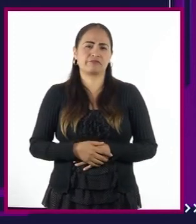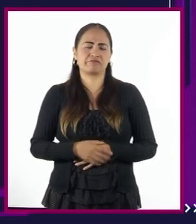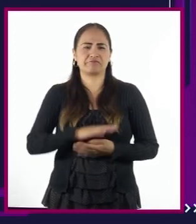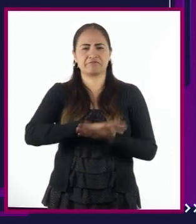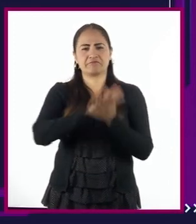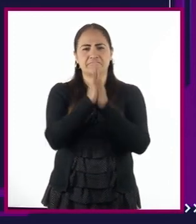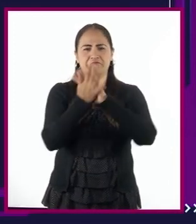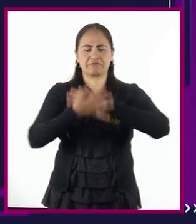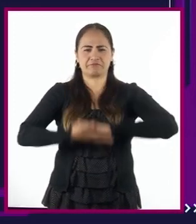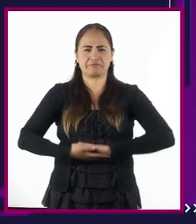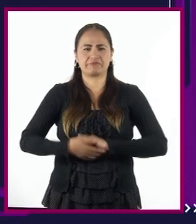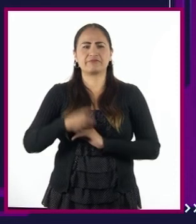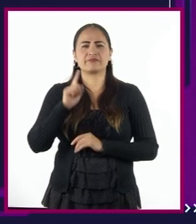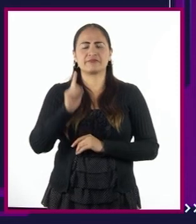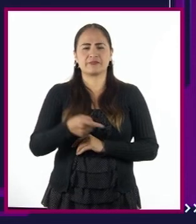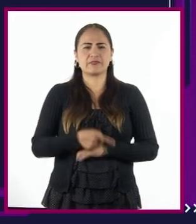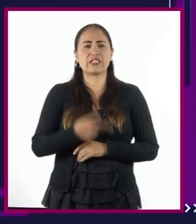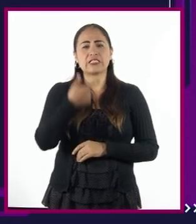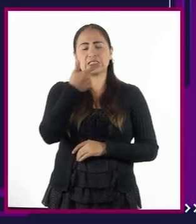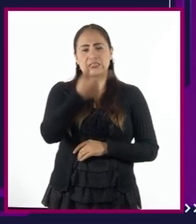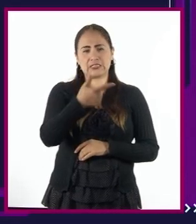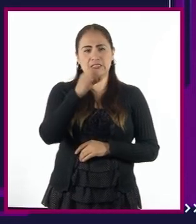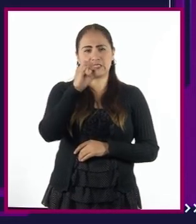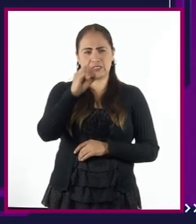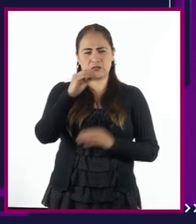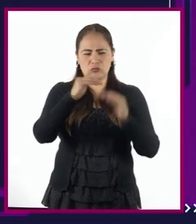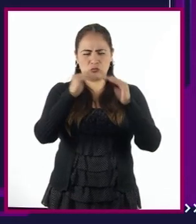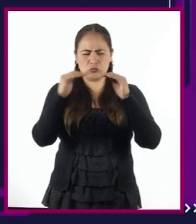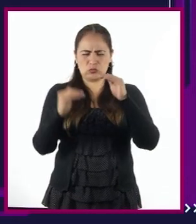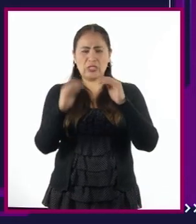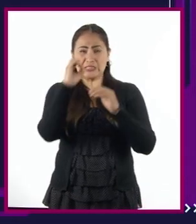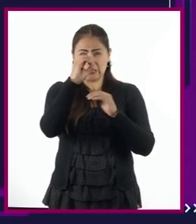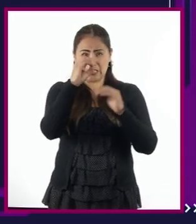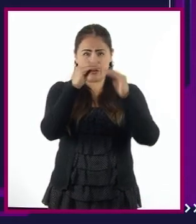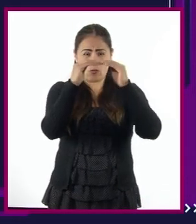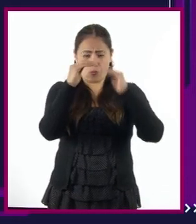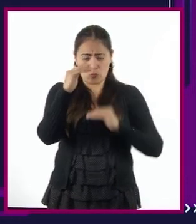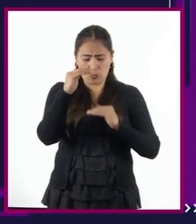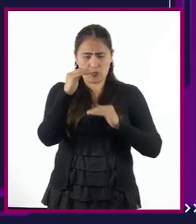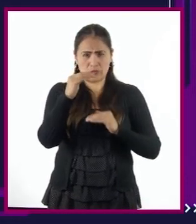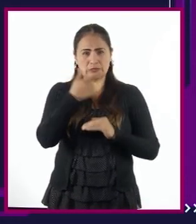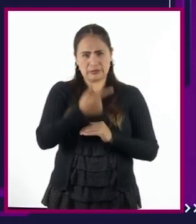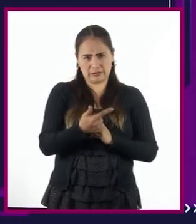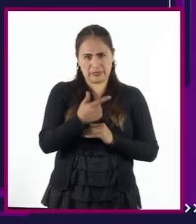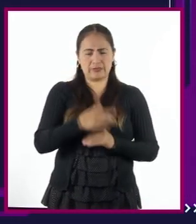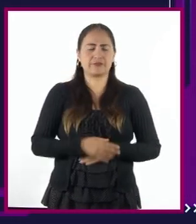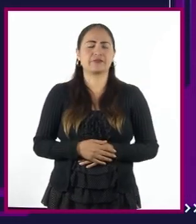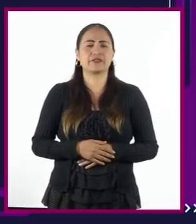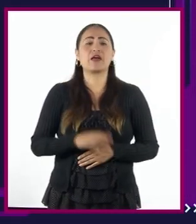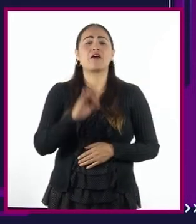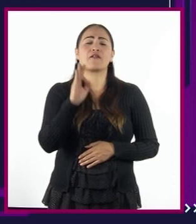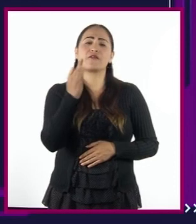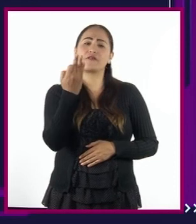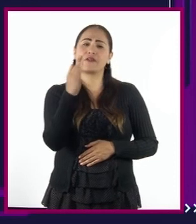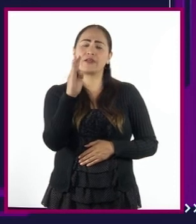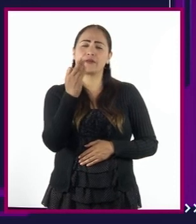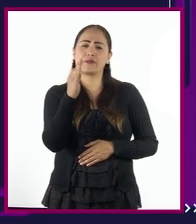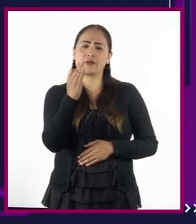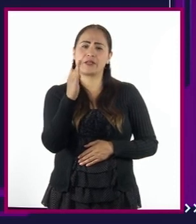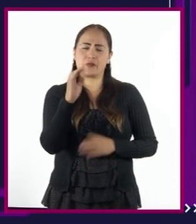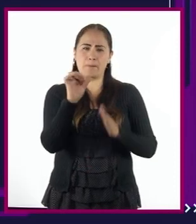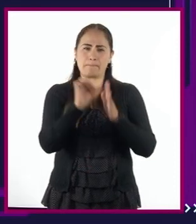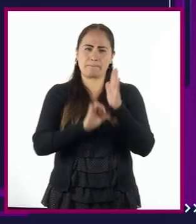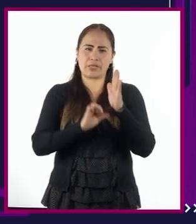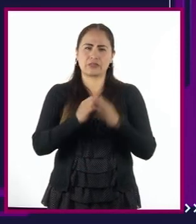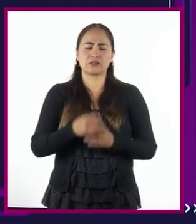lenguaje común se conoce como 7 grados bajo cero. En tanto que en febrero se observa una